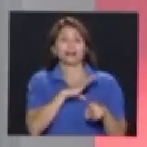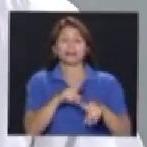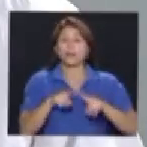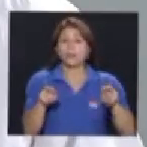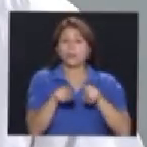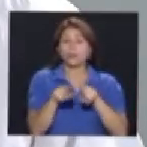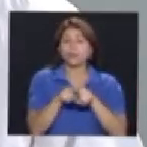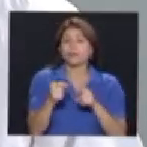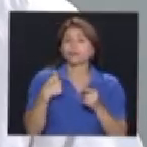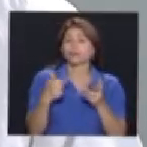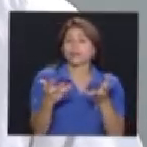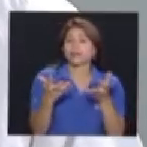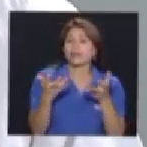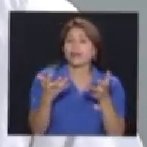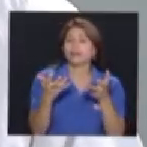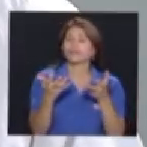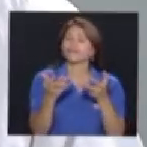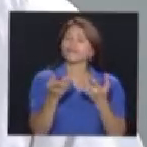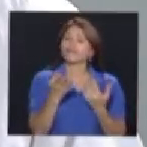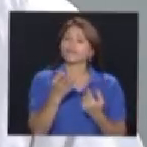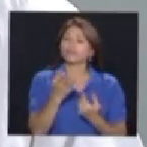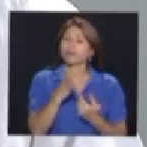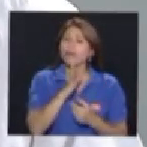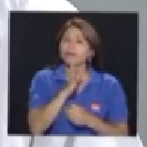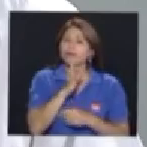destacar una parte que es